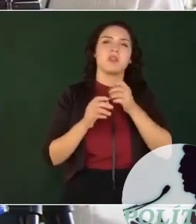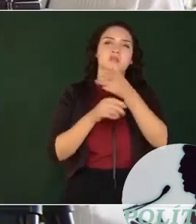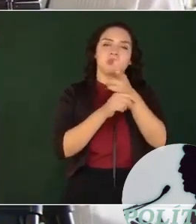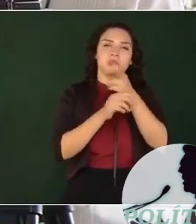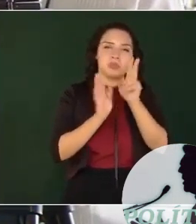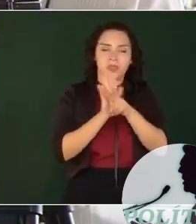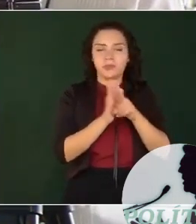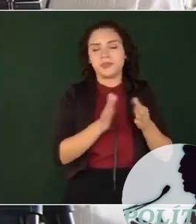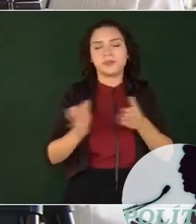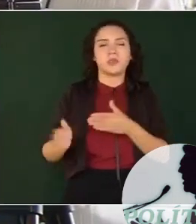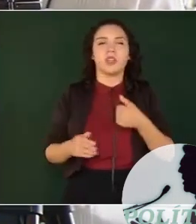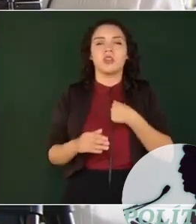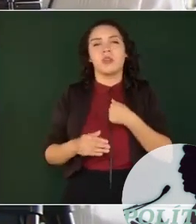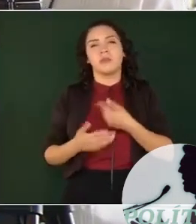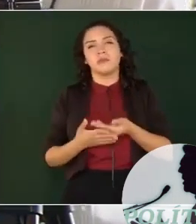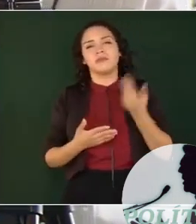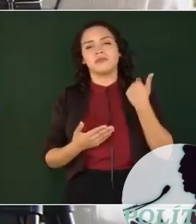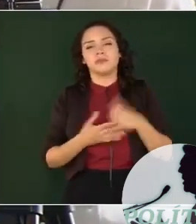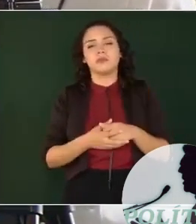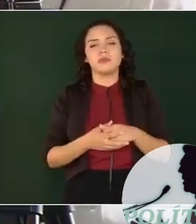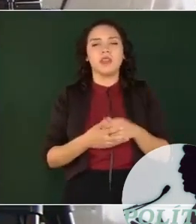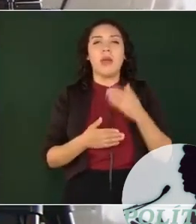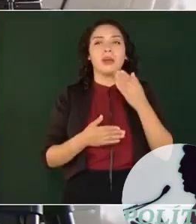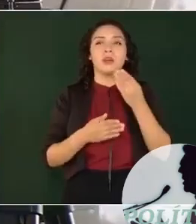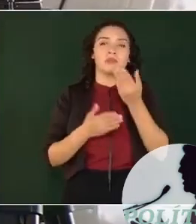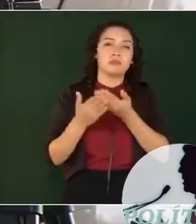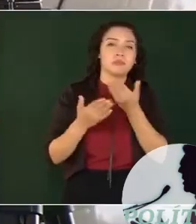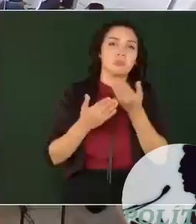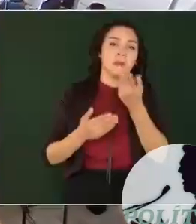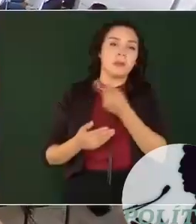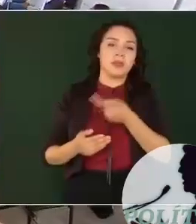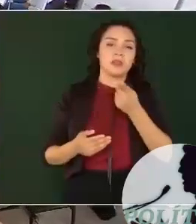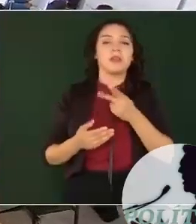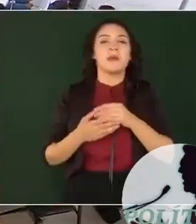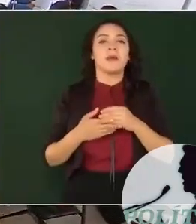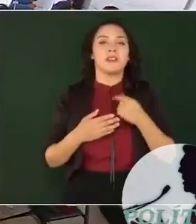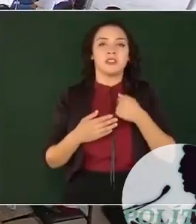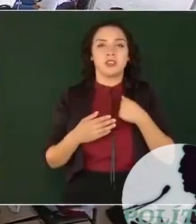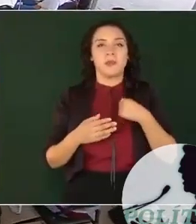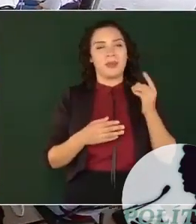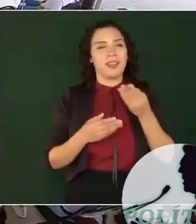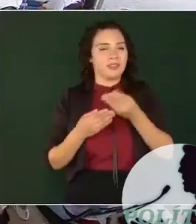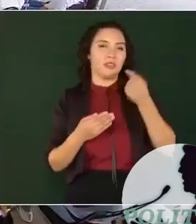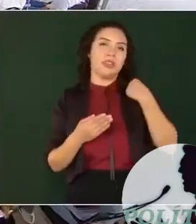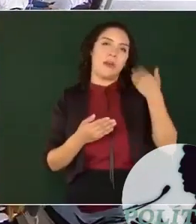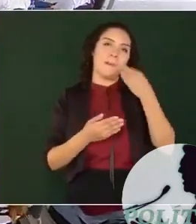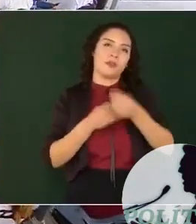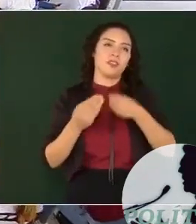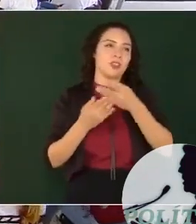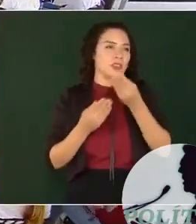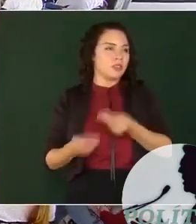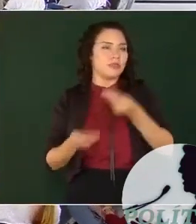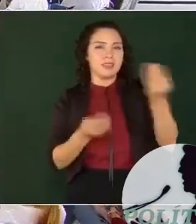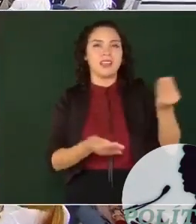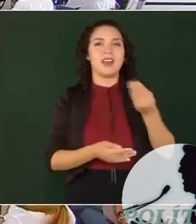embargo, me dio pues línea para que pudiera entregar al señor Jesús Ramírez pues una